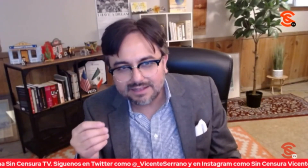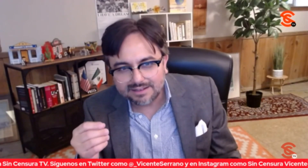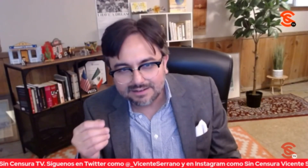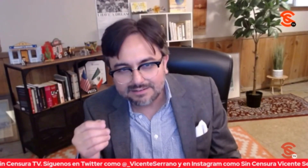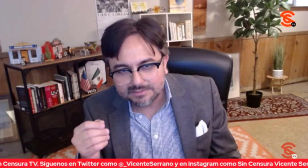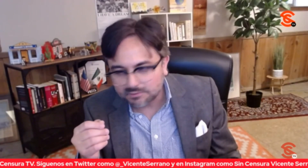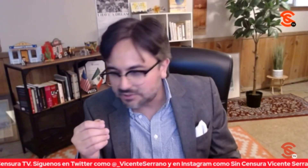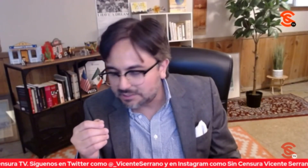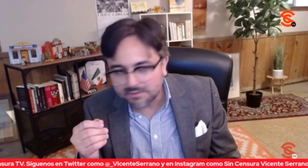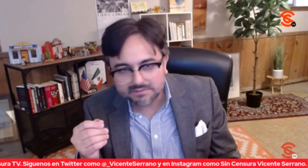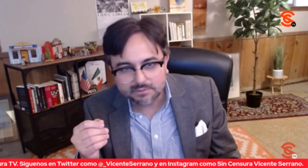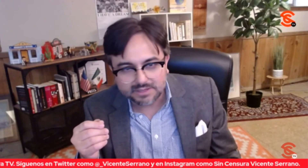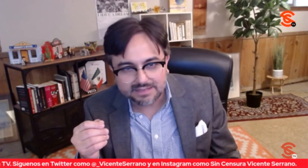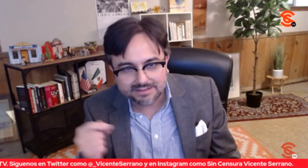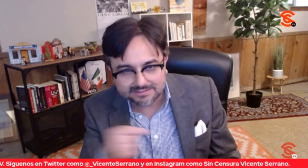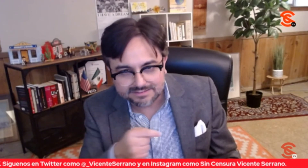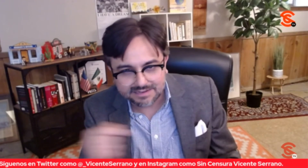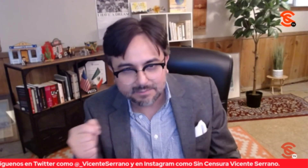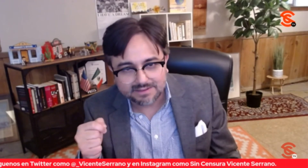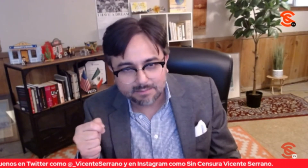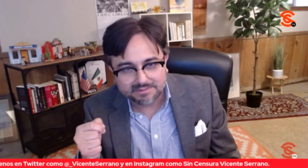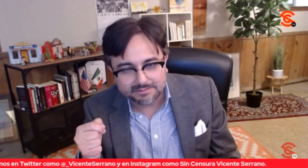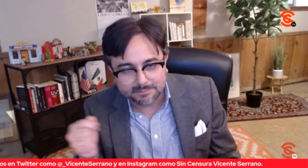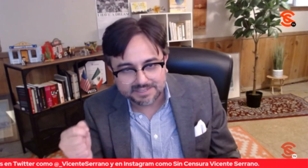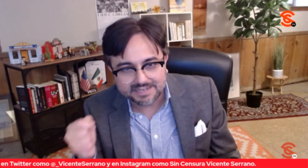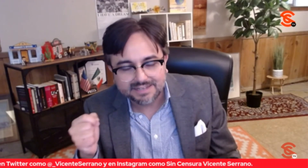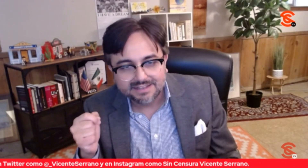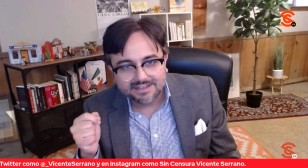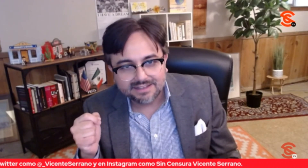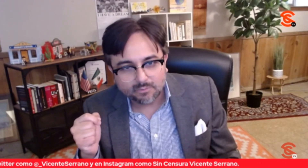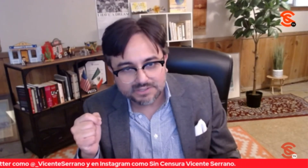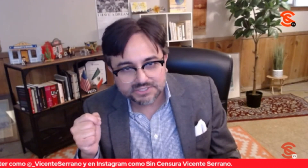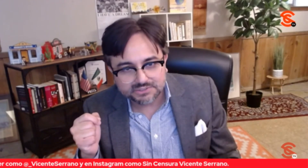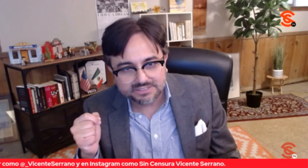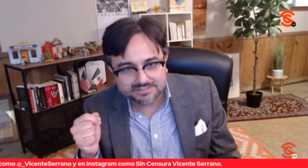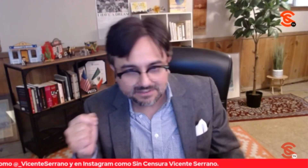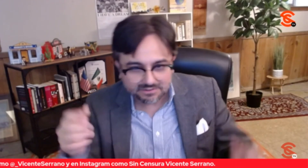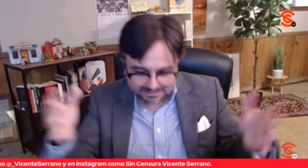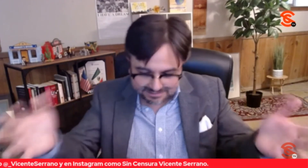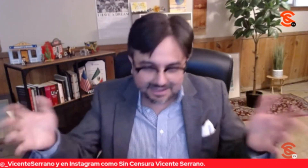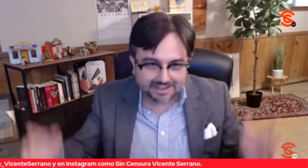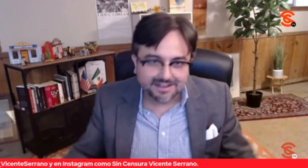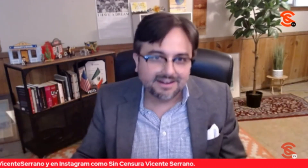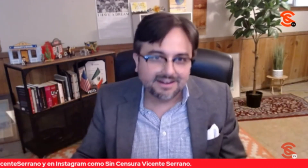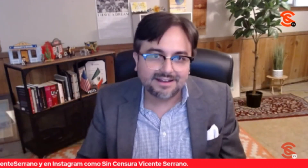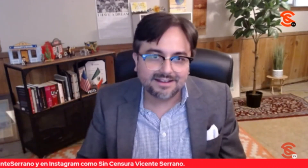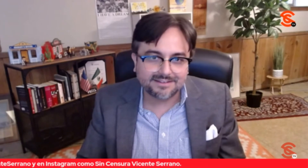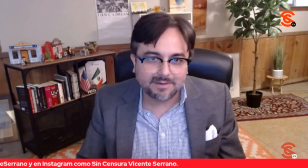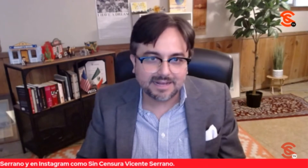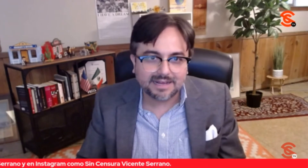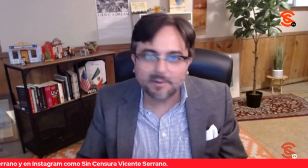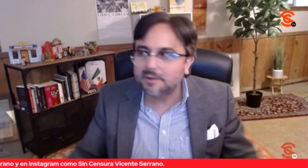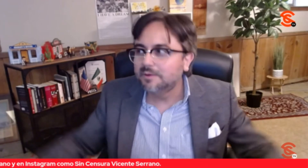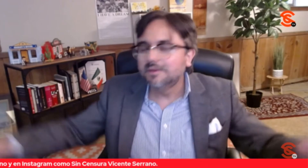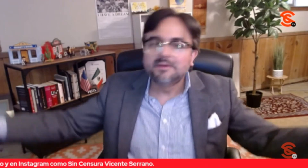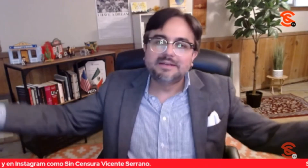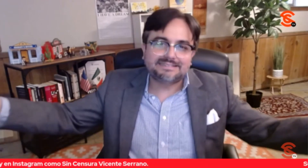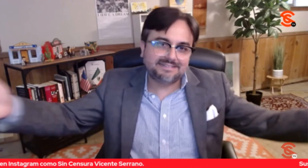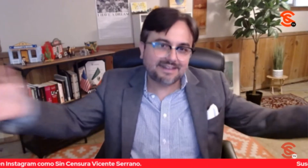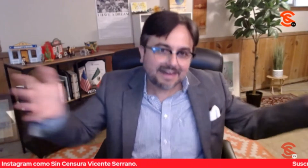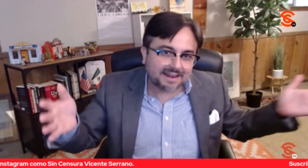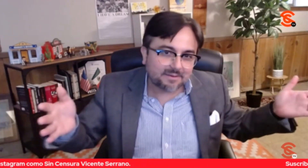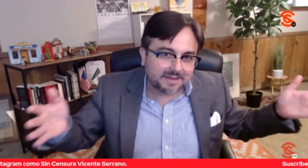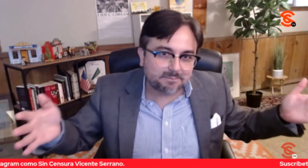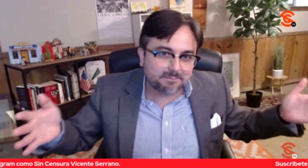usted el dispositivo de seguridad que existe en la avenida Pennsylvania en Washington, D.C., donde está la Casa Blanca? Bueno,